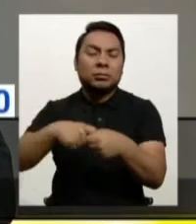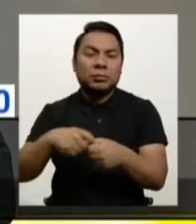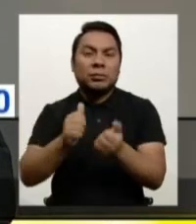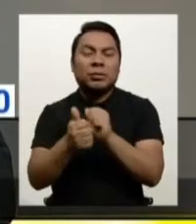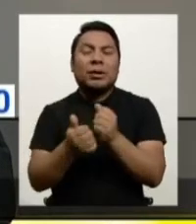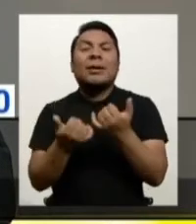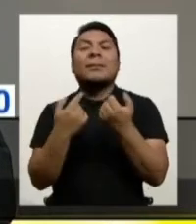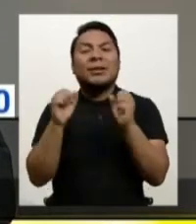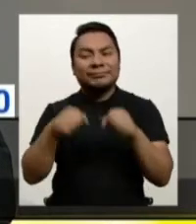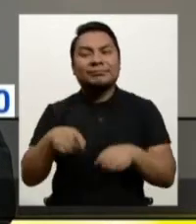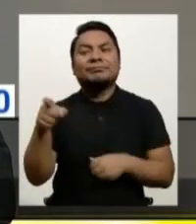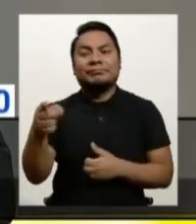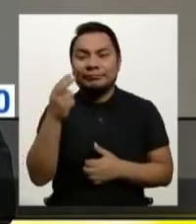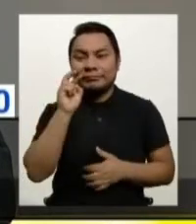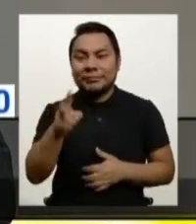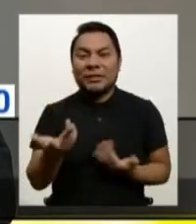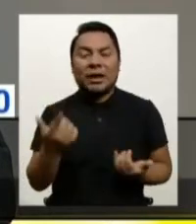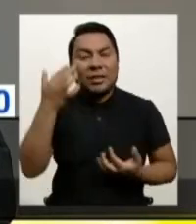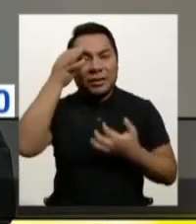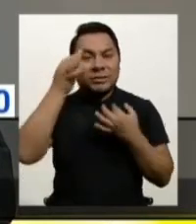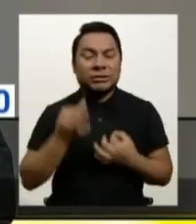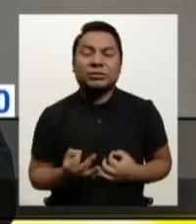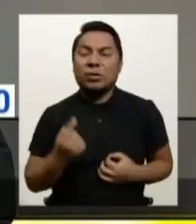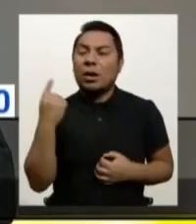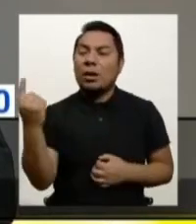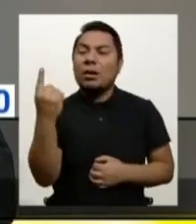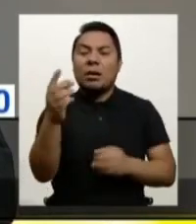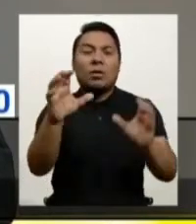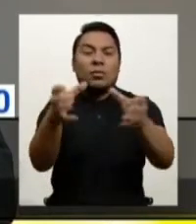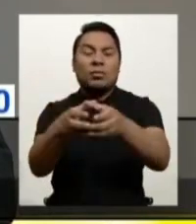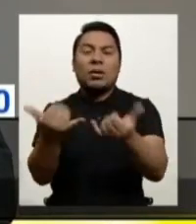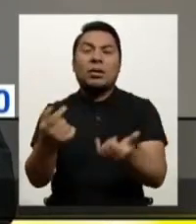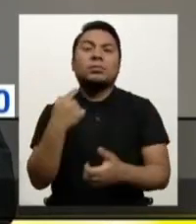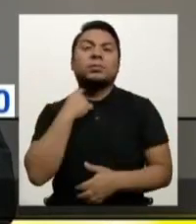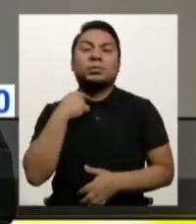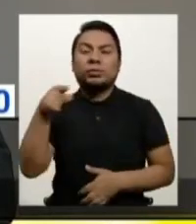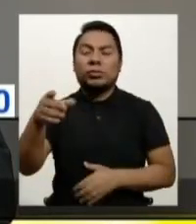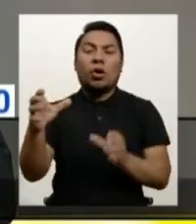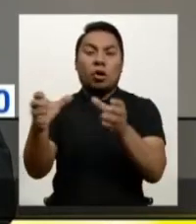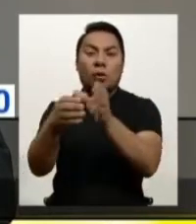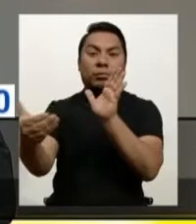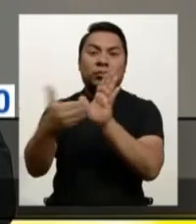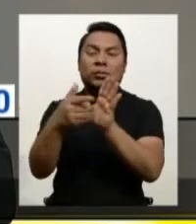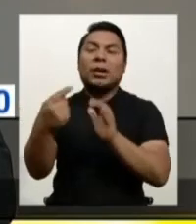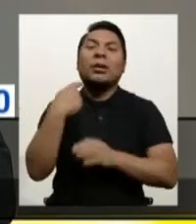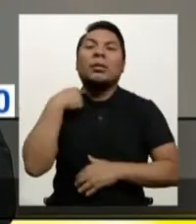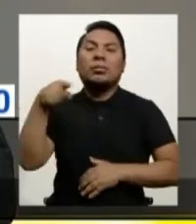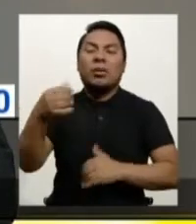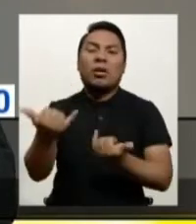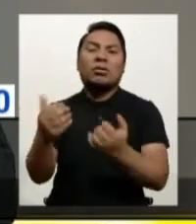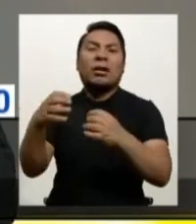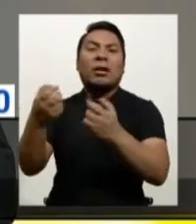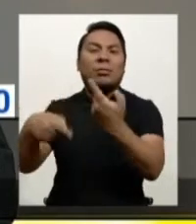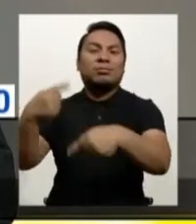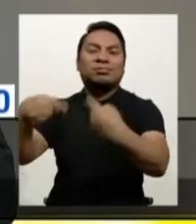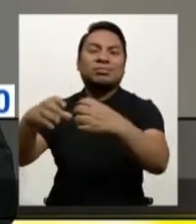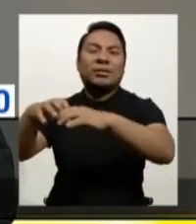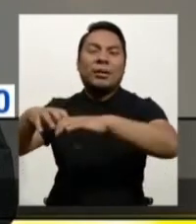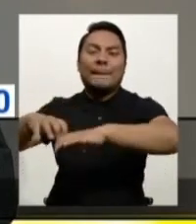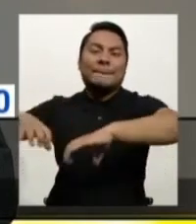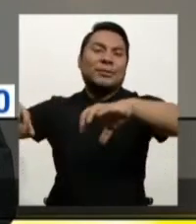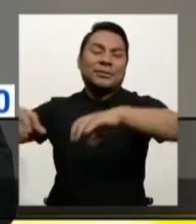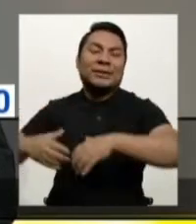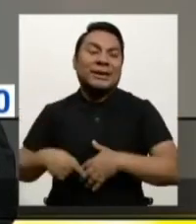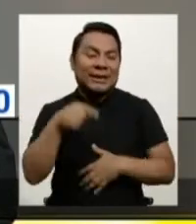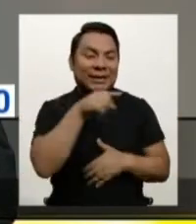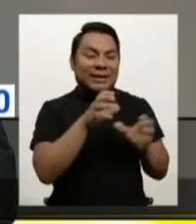sido una decisión que ha perjudicado finalmente a la oposición y el régimen se ha salido con la